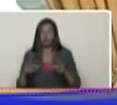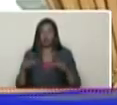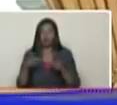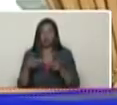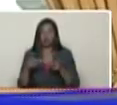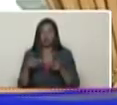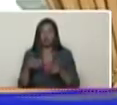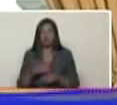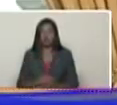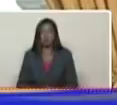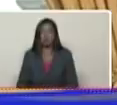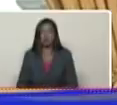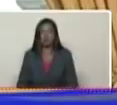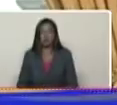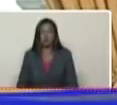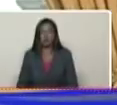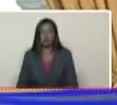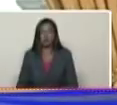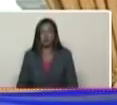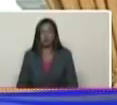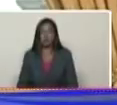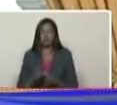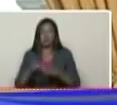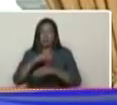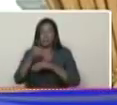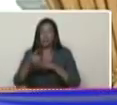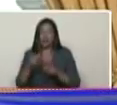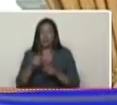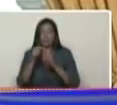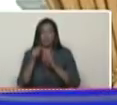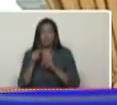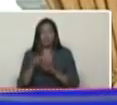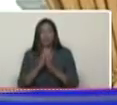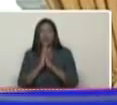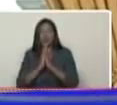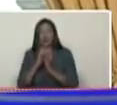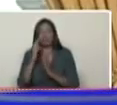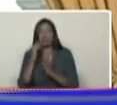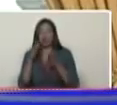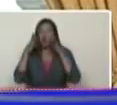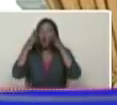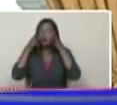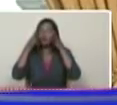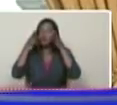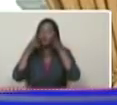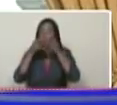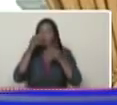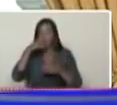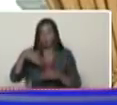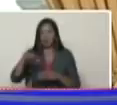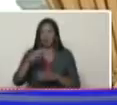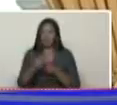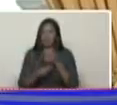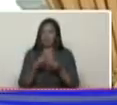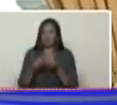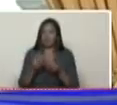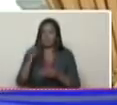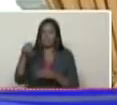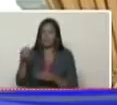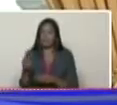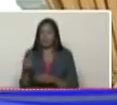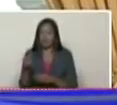lo que tiene que ver con este plan especial. Aristóbulo, por favor, dale una orientación a nuestro pueblo para que sepa qué hacer